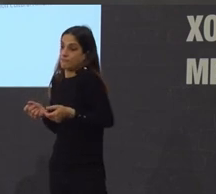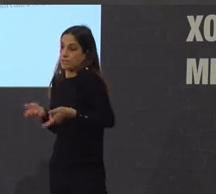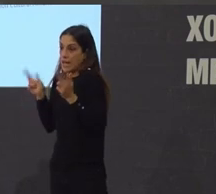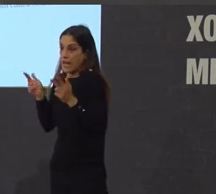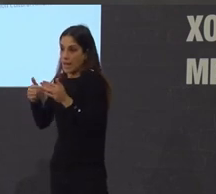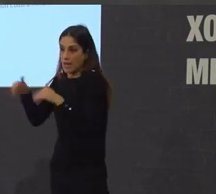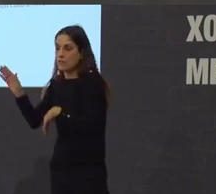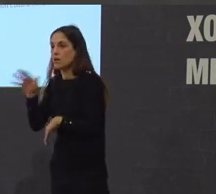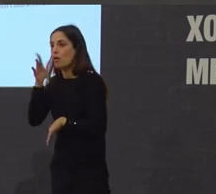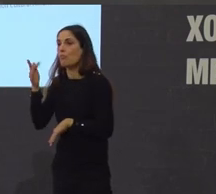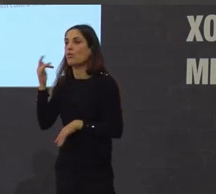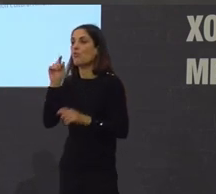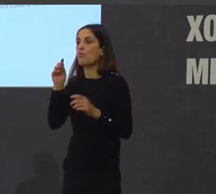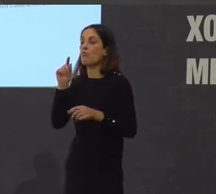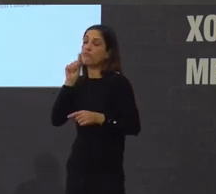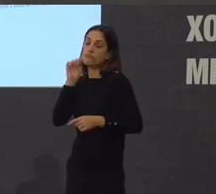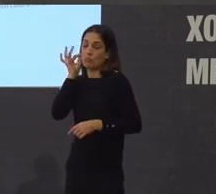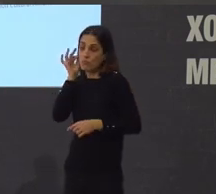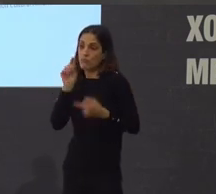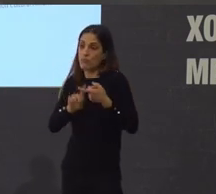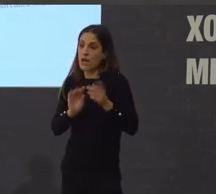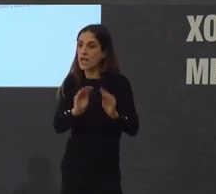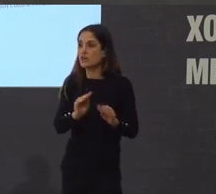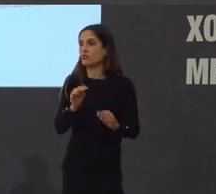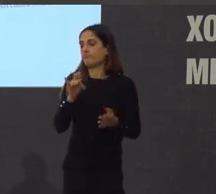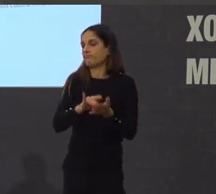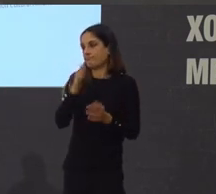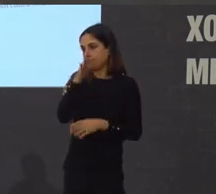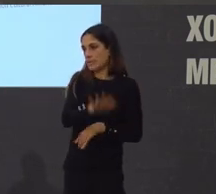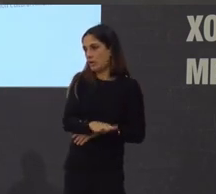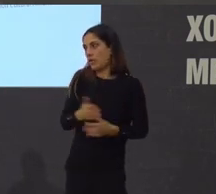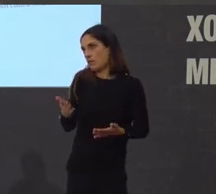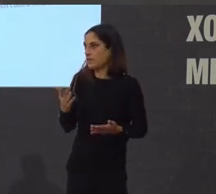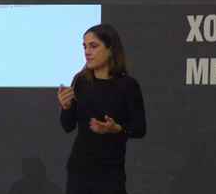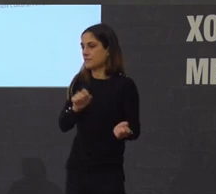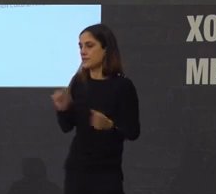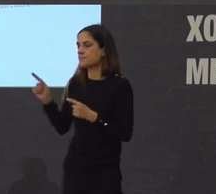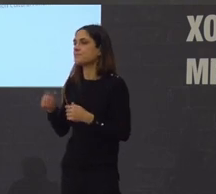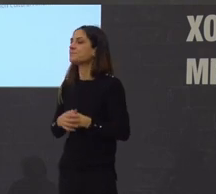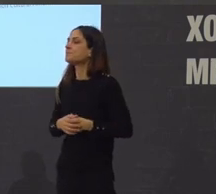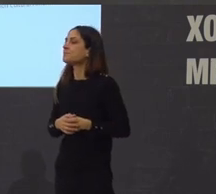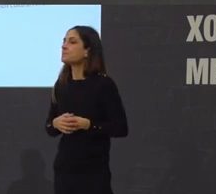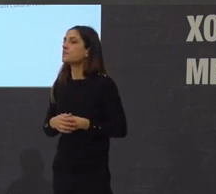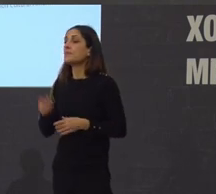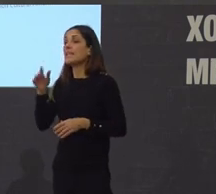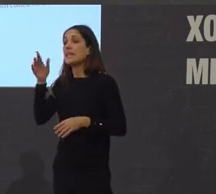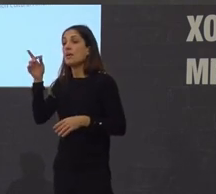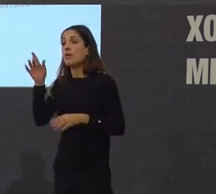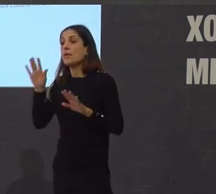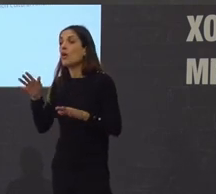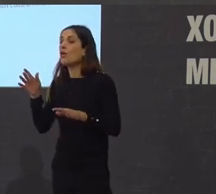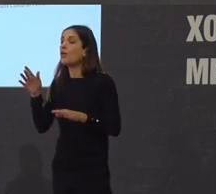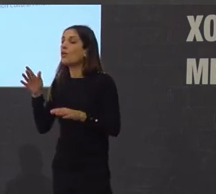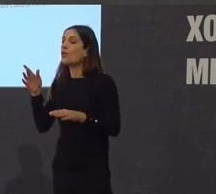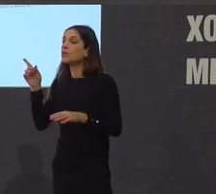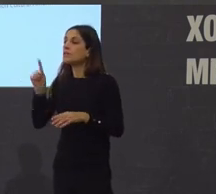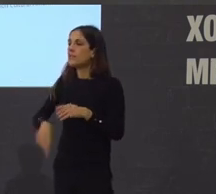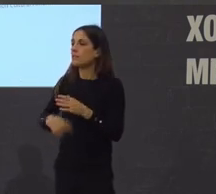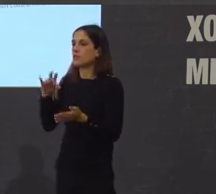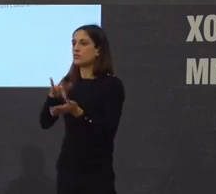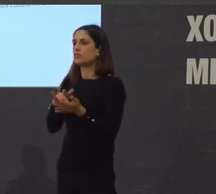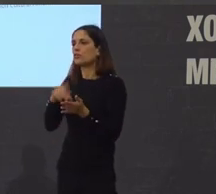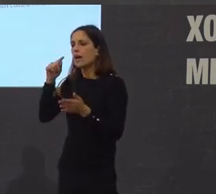y manuel esmorís otro secuestro consiguieron que le firmase una duración de 51 mil 580